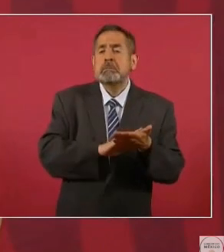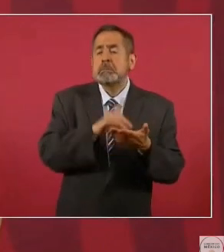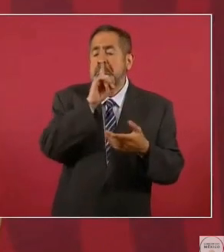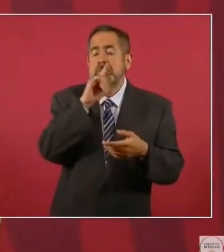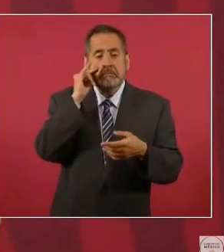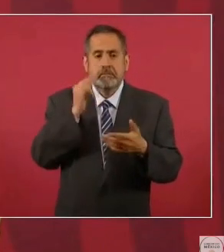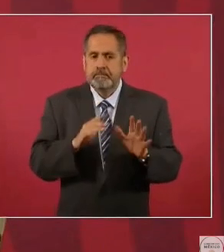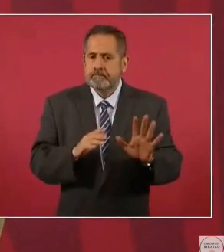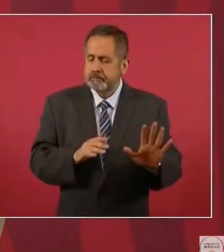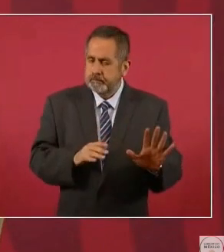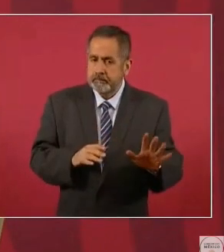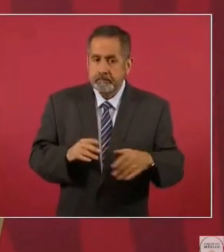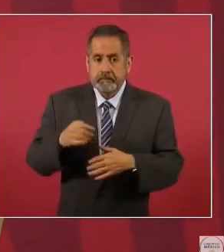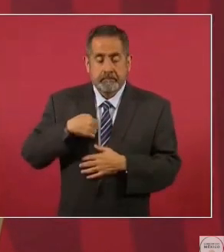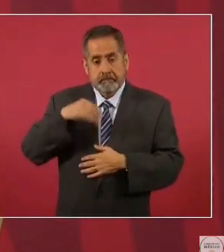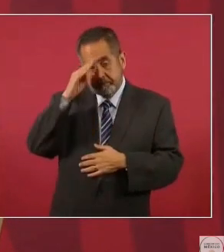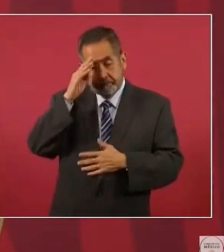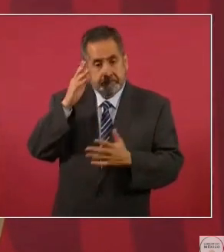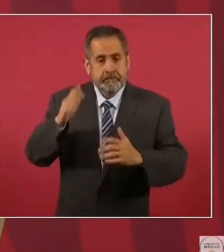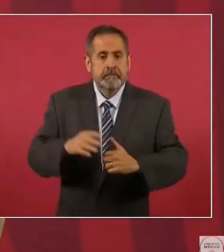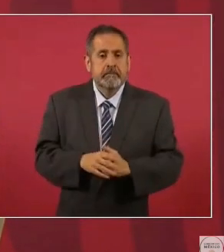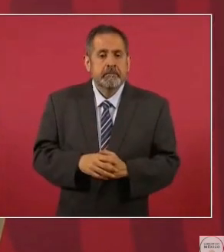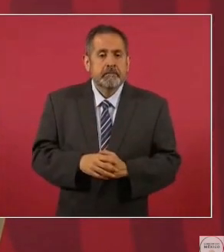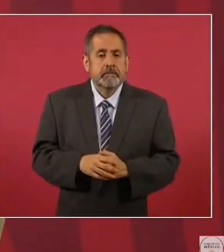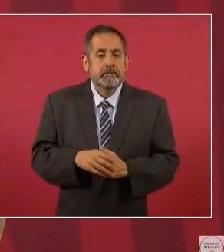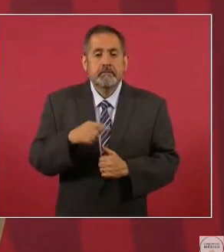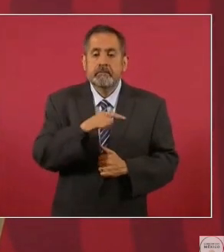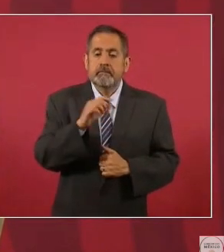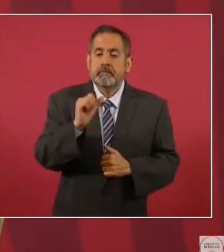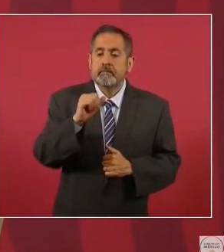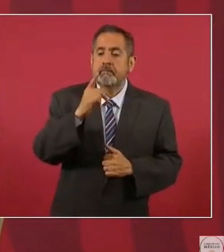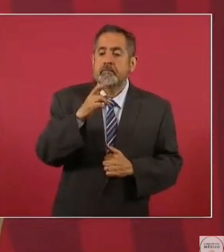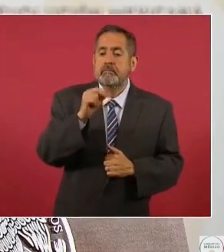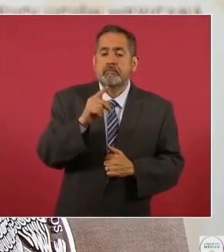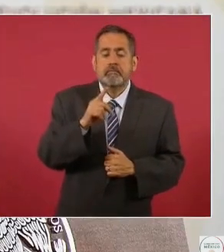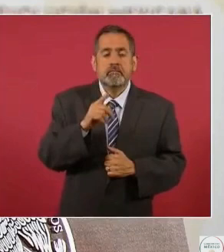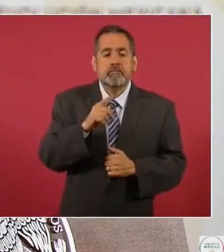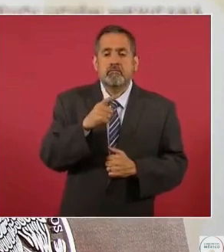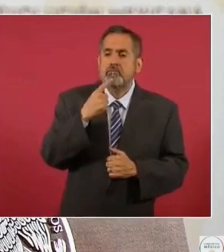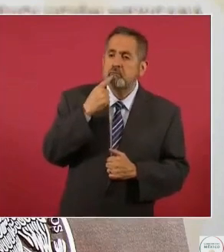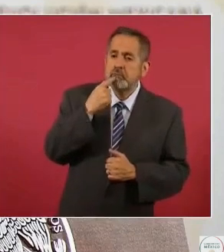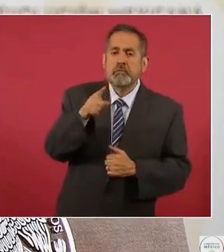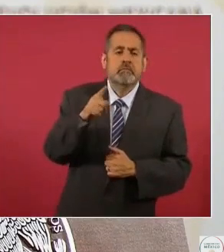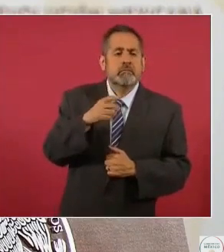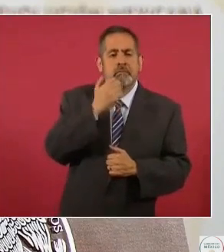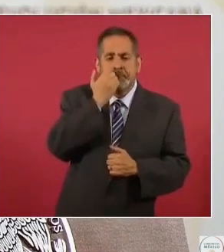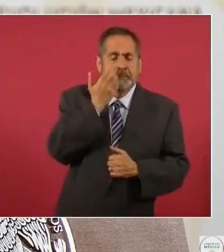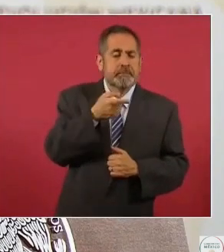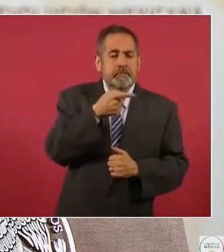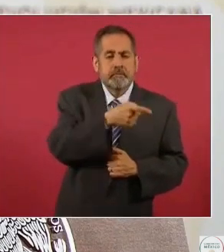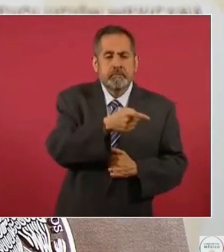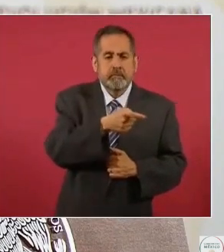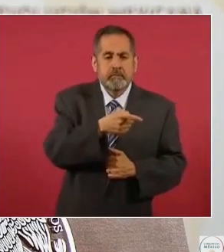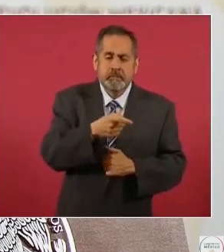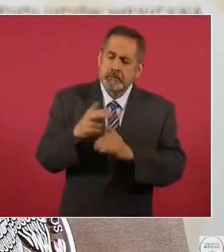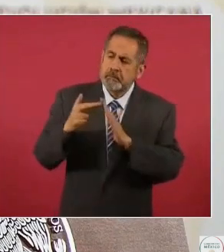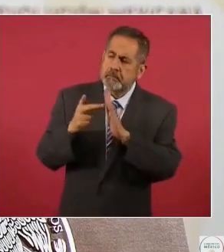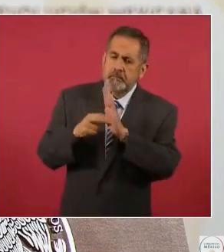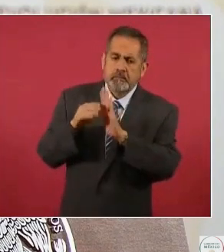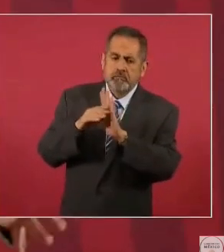Estamos conscientes de esto, es un amparo en donde están reclamando una serie